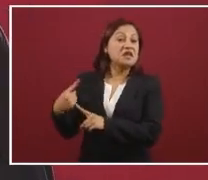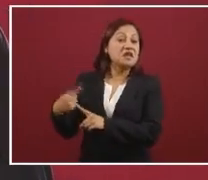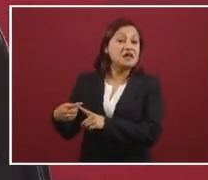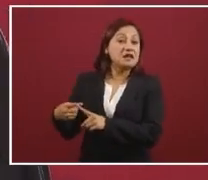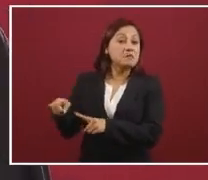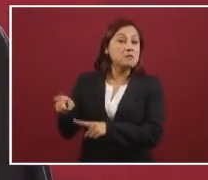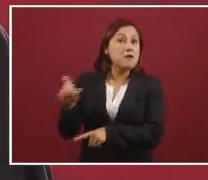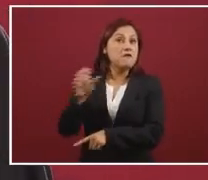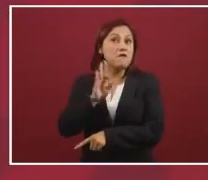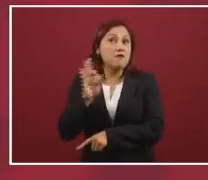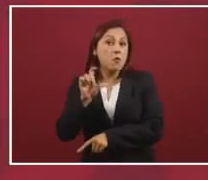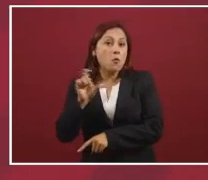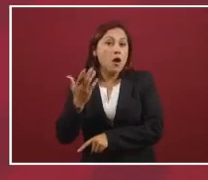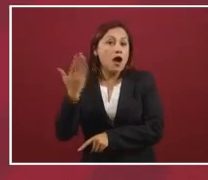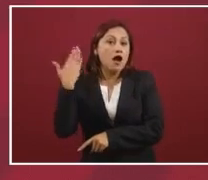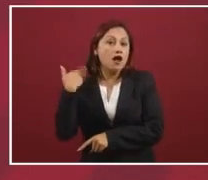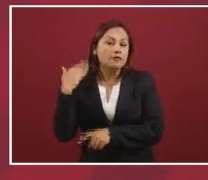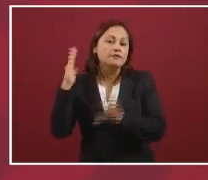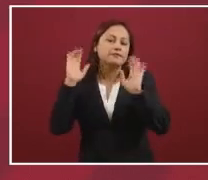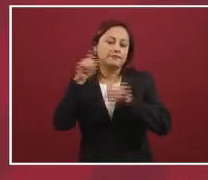tarea.